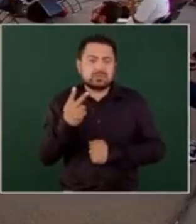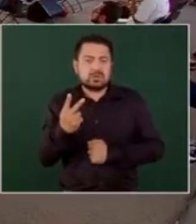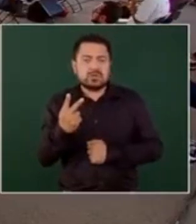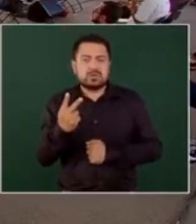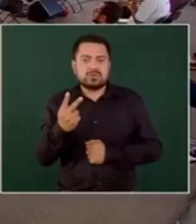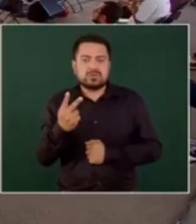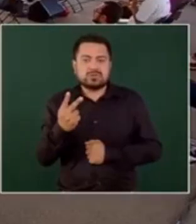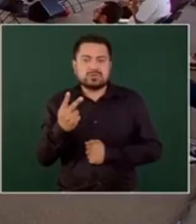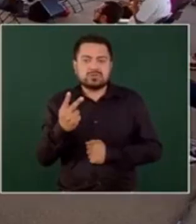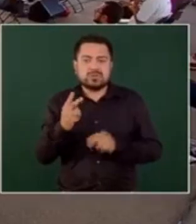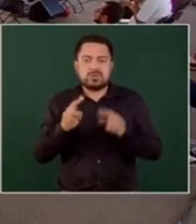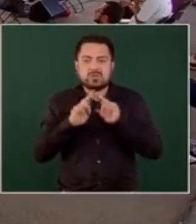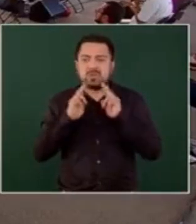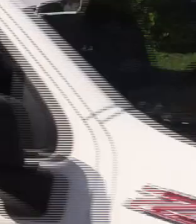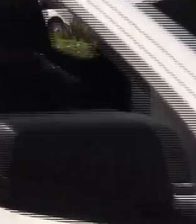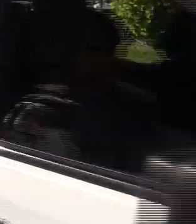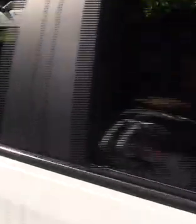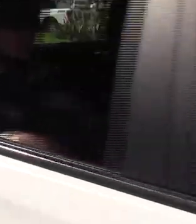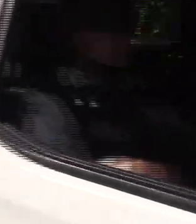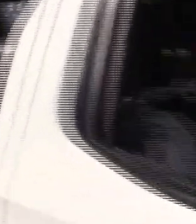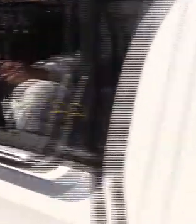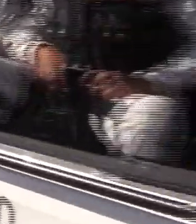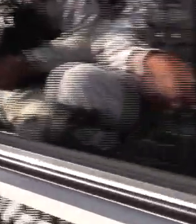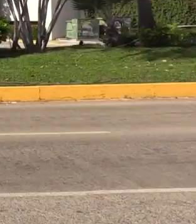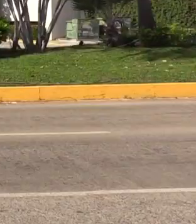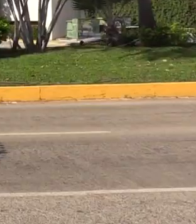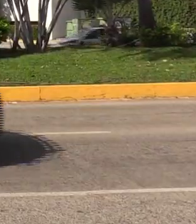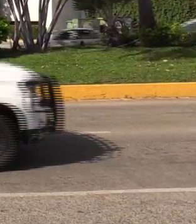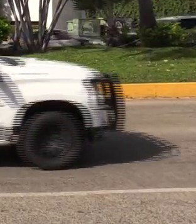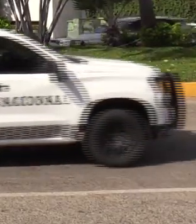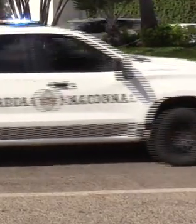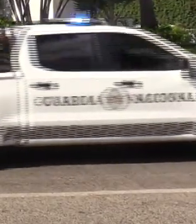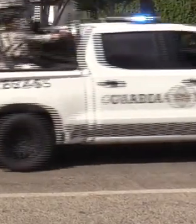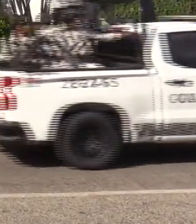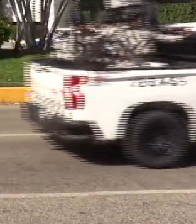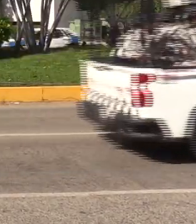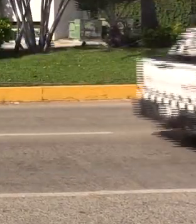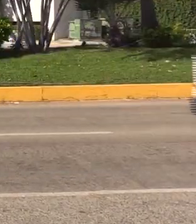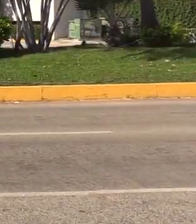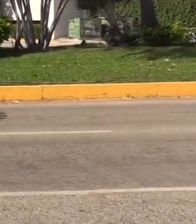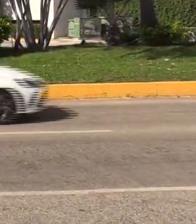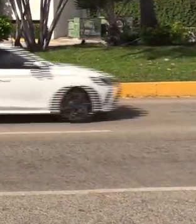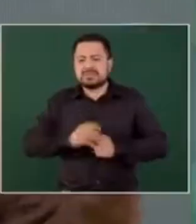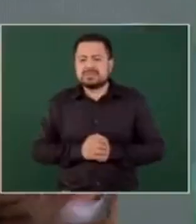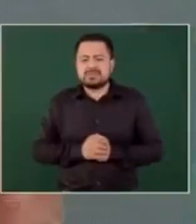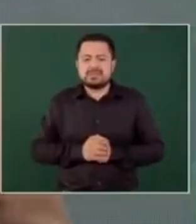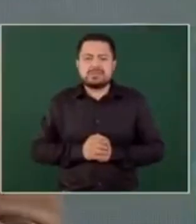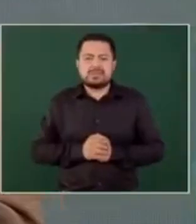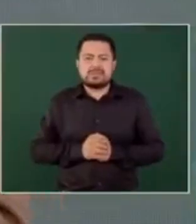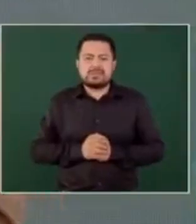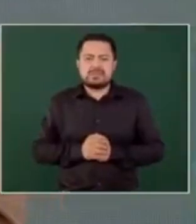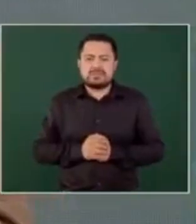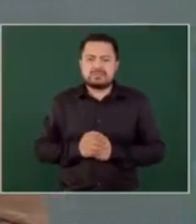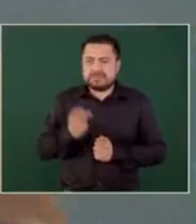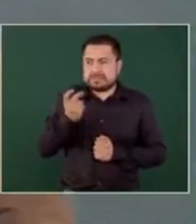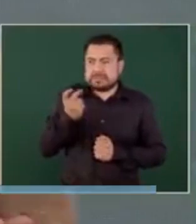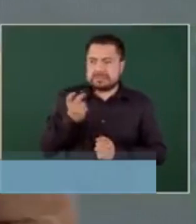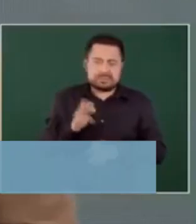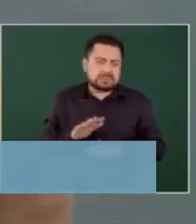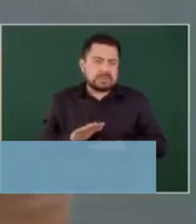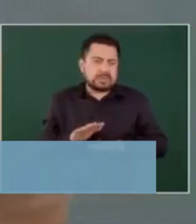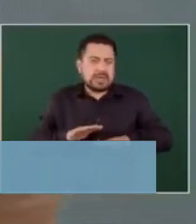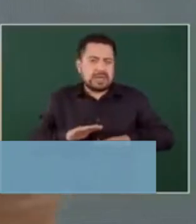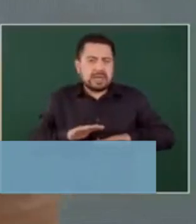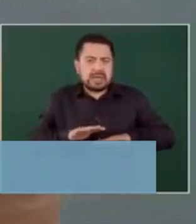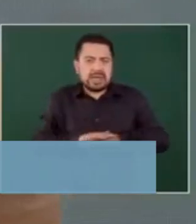habitacionales. Con esas acciones será fortalecida la seguridad con inversión directa. Esto es un cambio